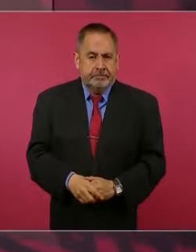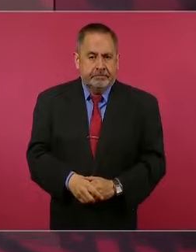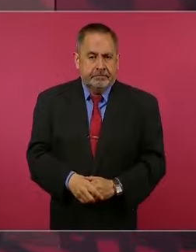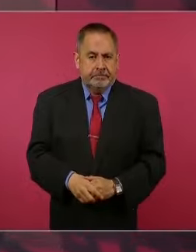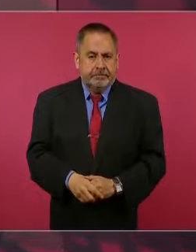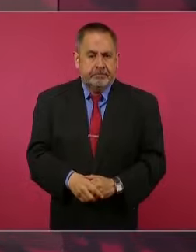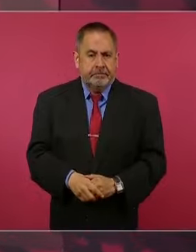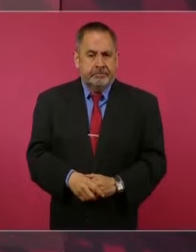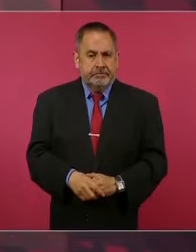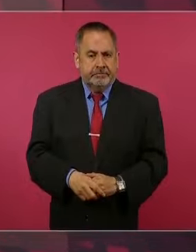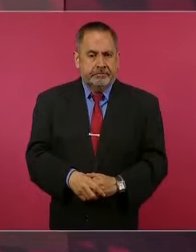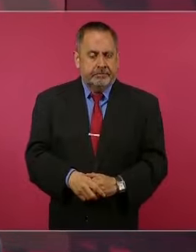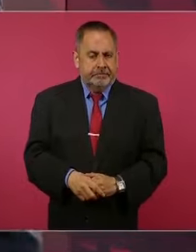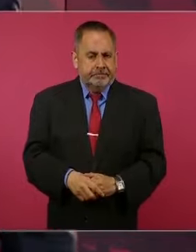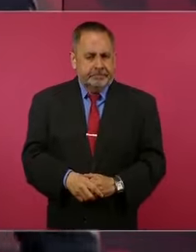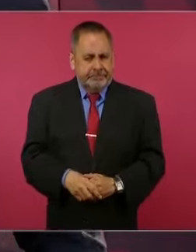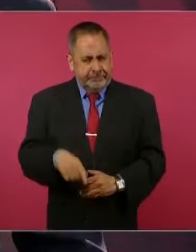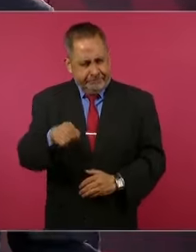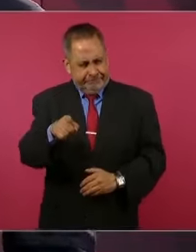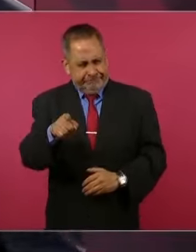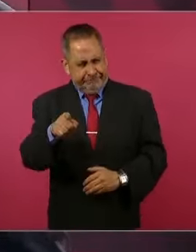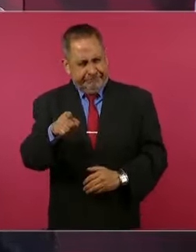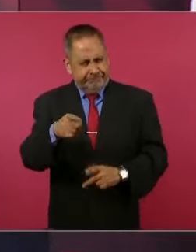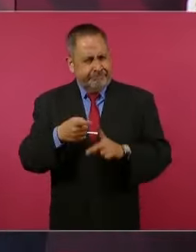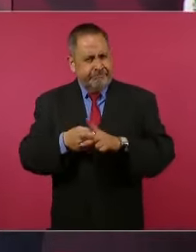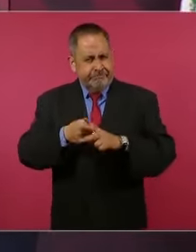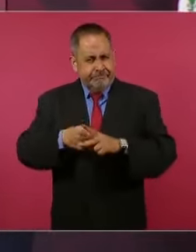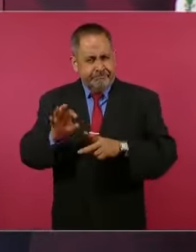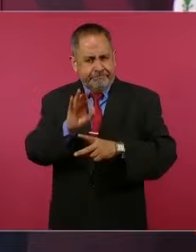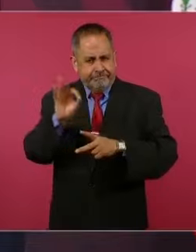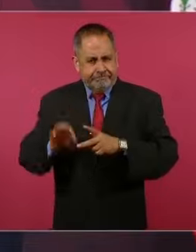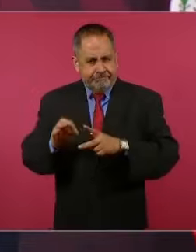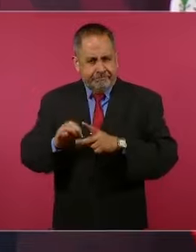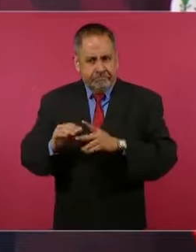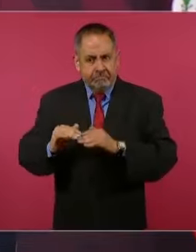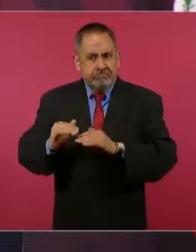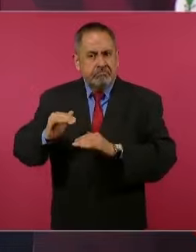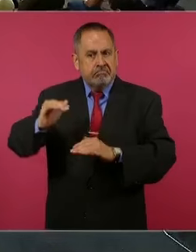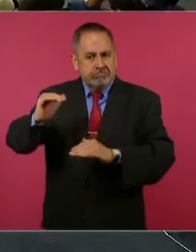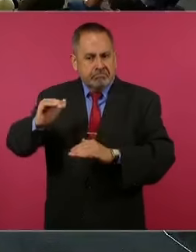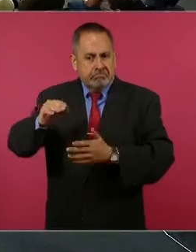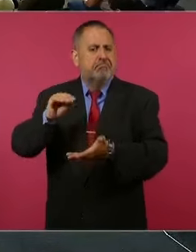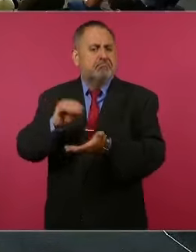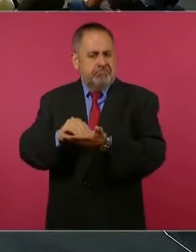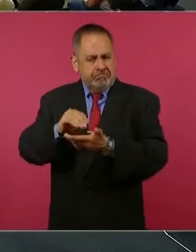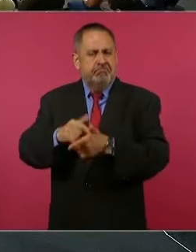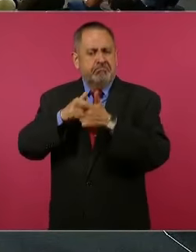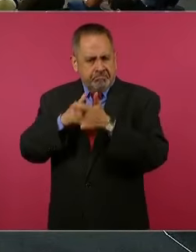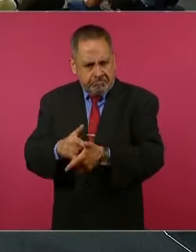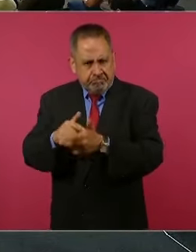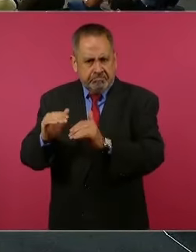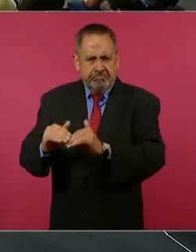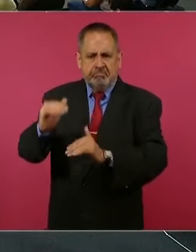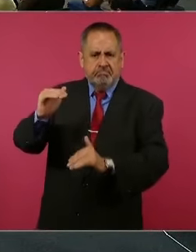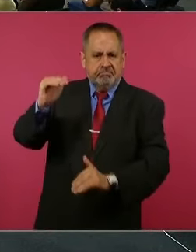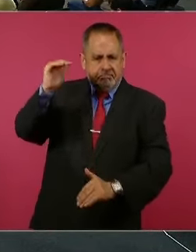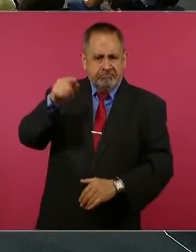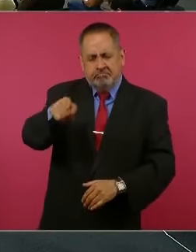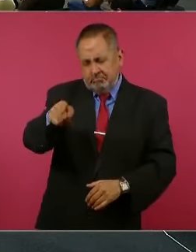desarrollando esa tasa de crecimiento se va a mantener